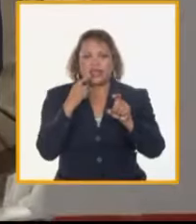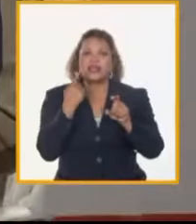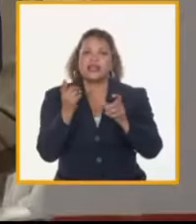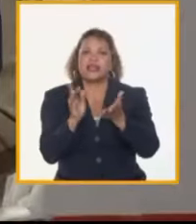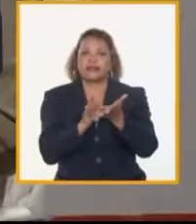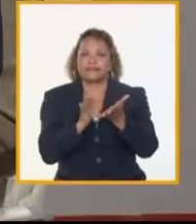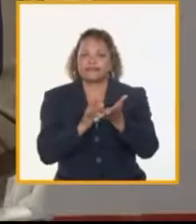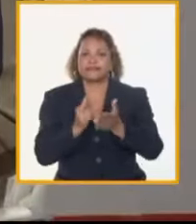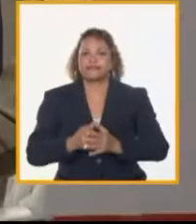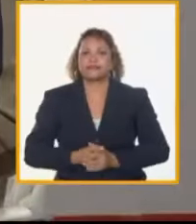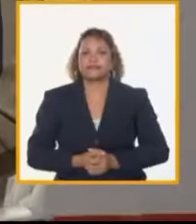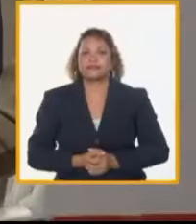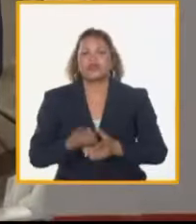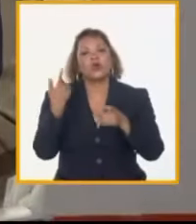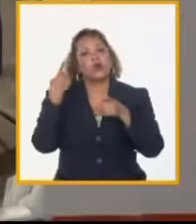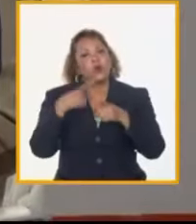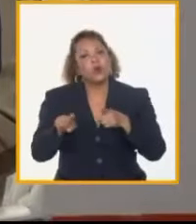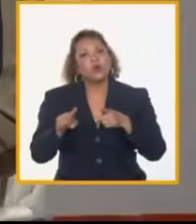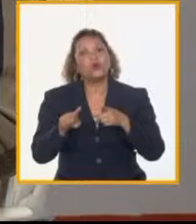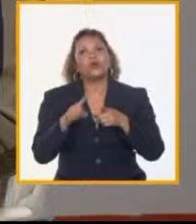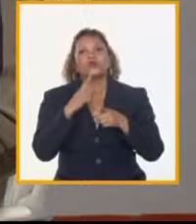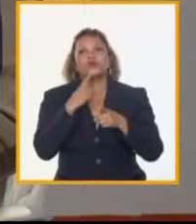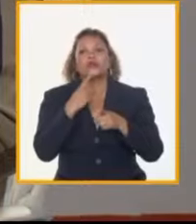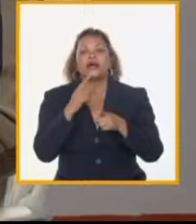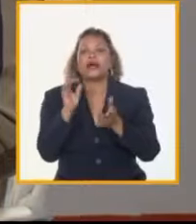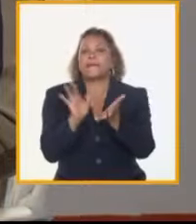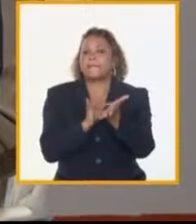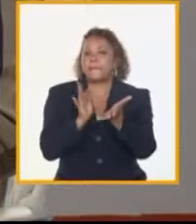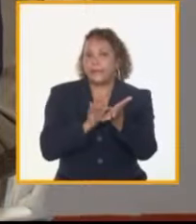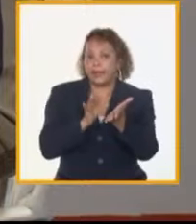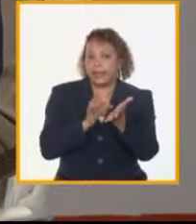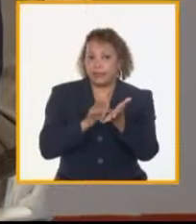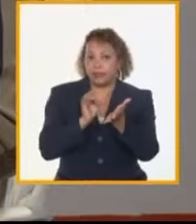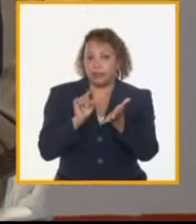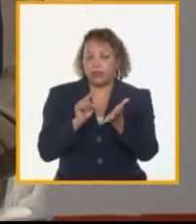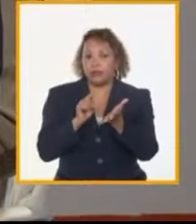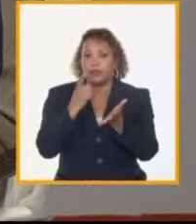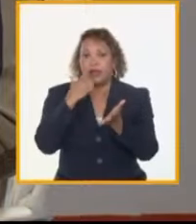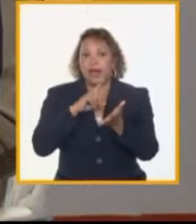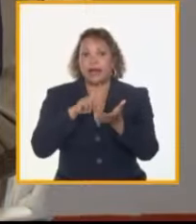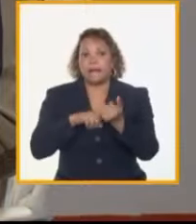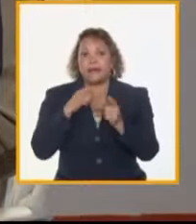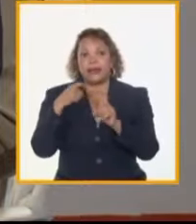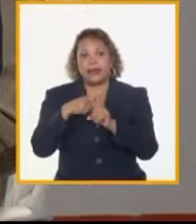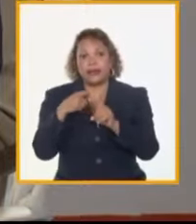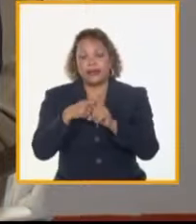canales, precisamente el canal de la propia APK de Telegram, un canal